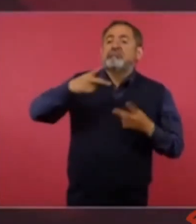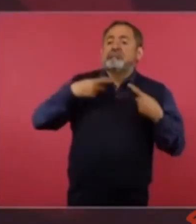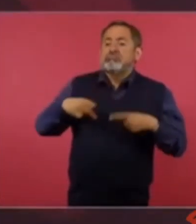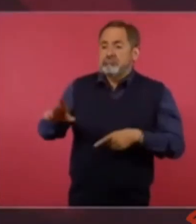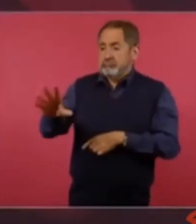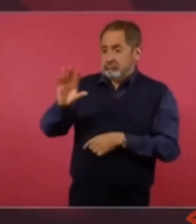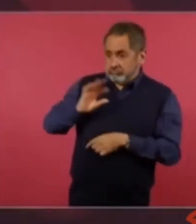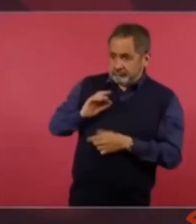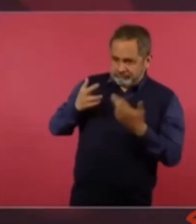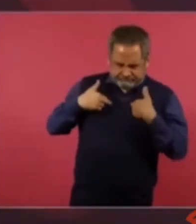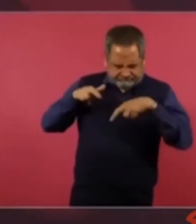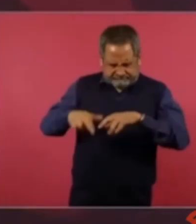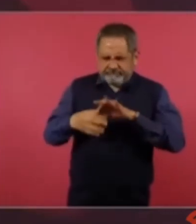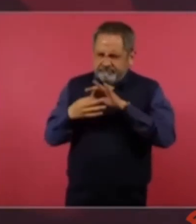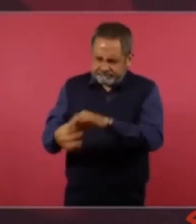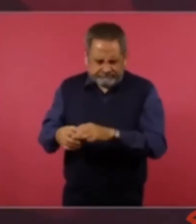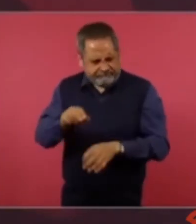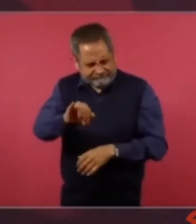del pueblo.